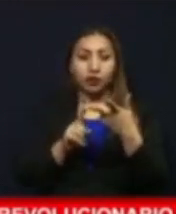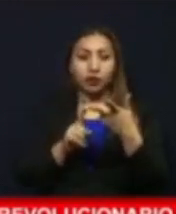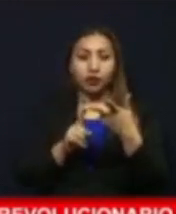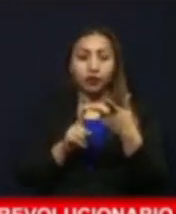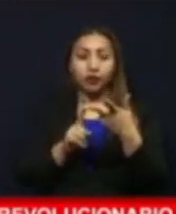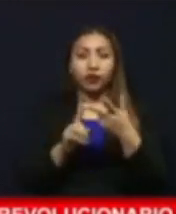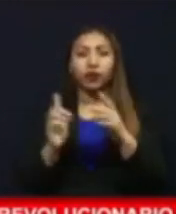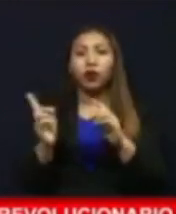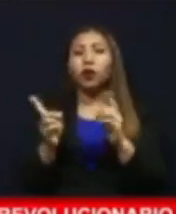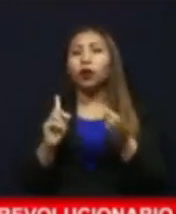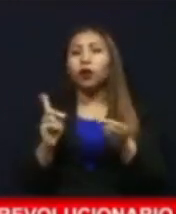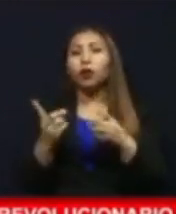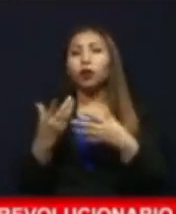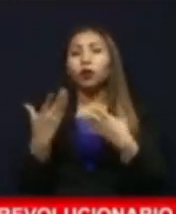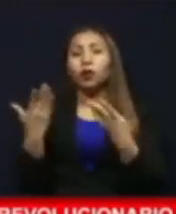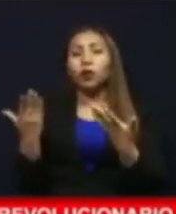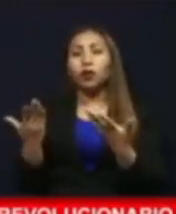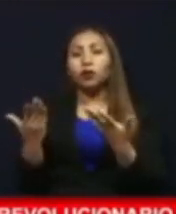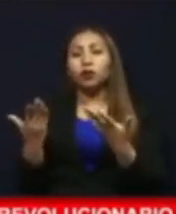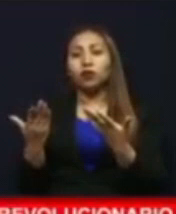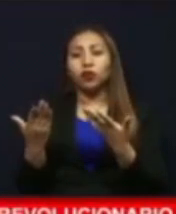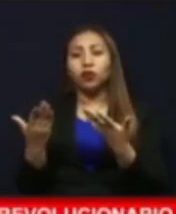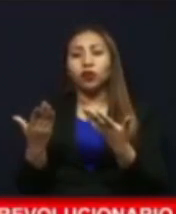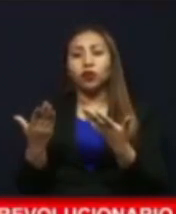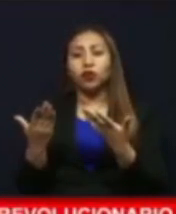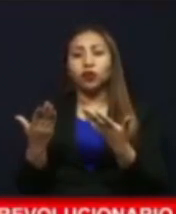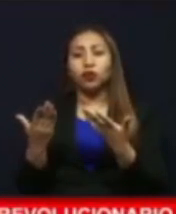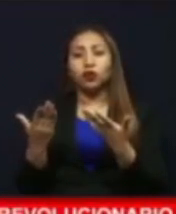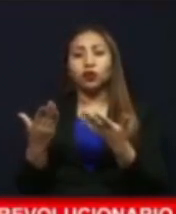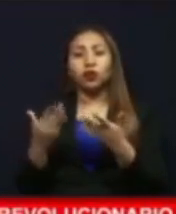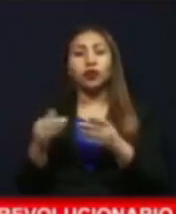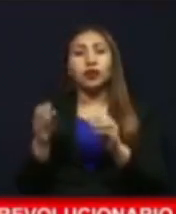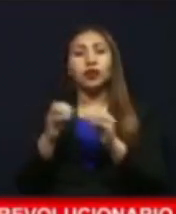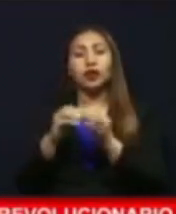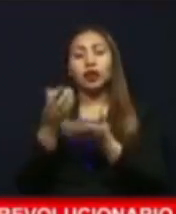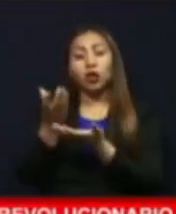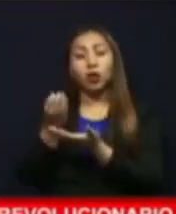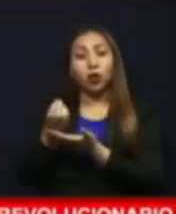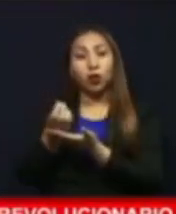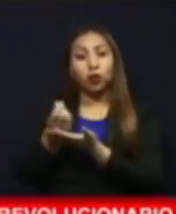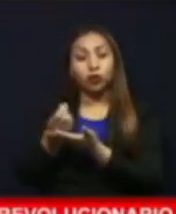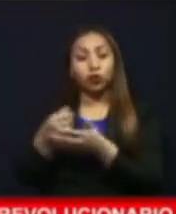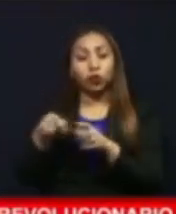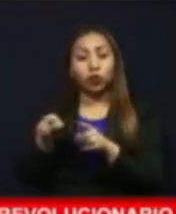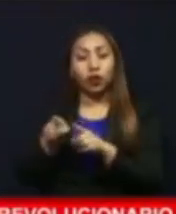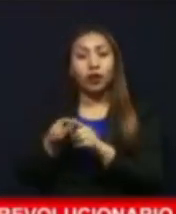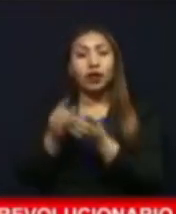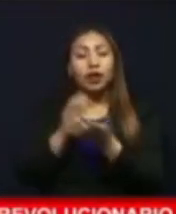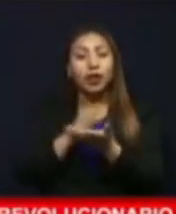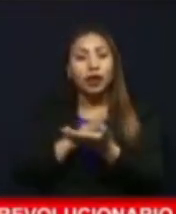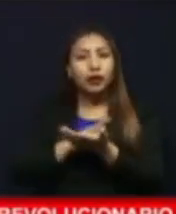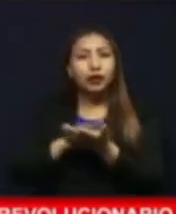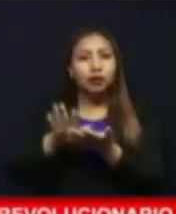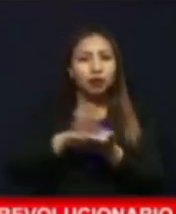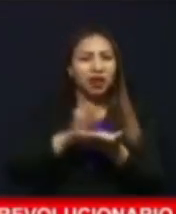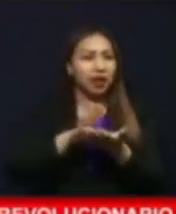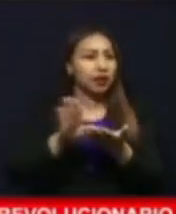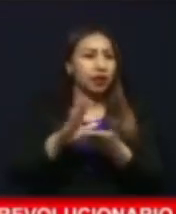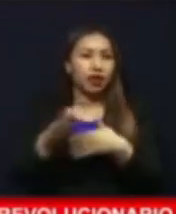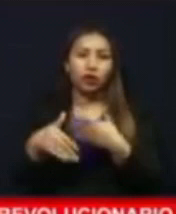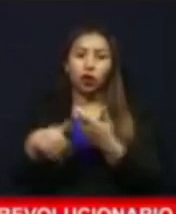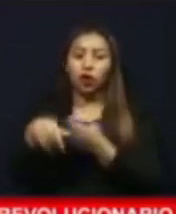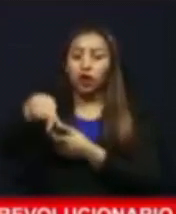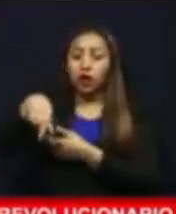implementación y mantenimiento del programa queens text el costo total pagado por la